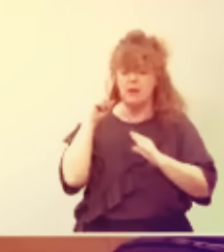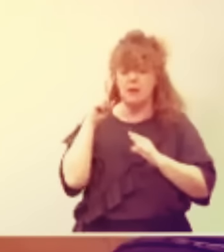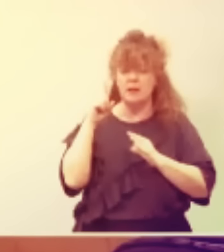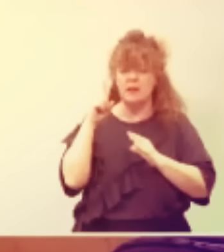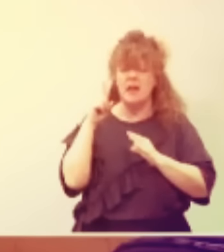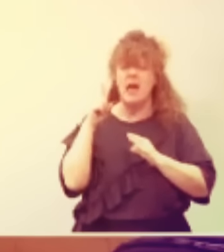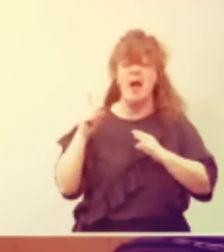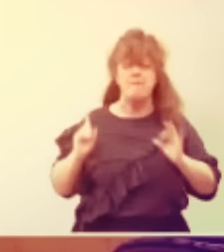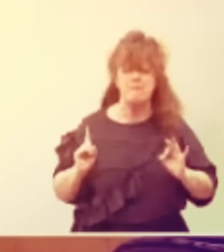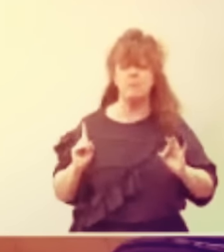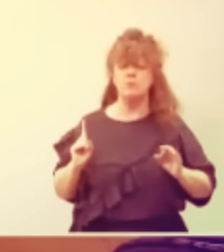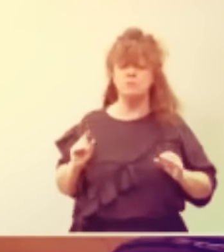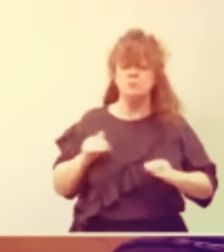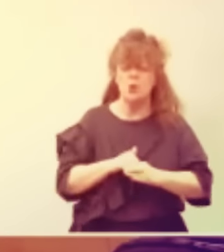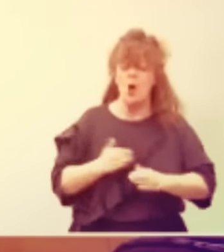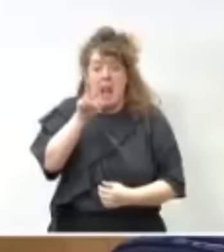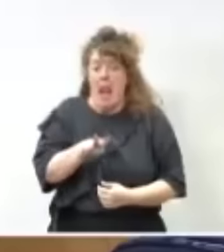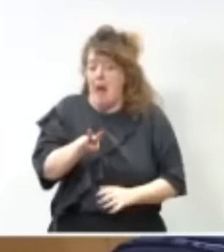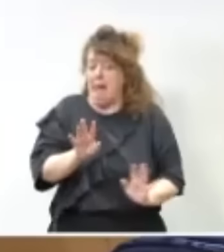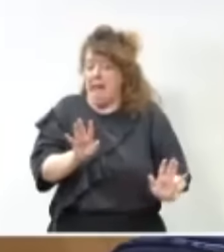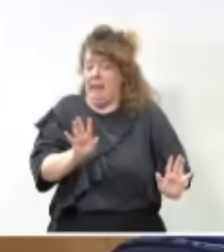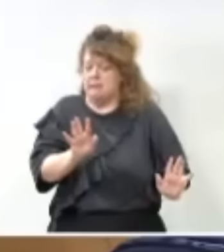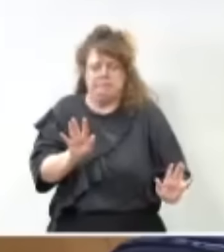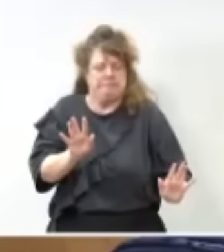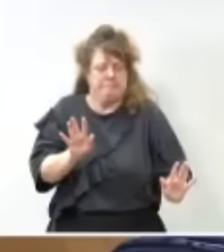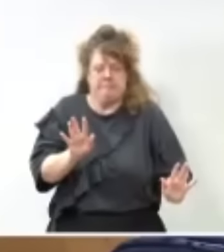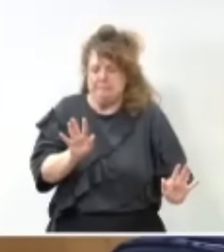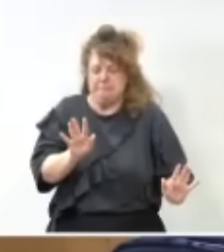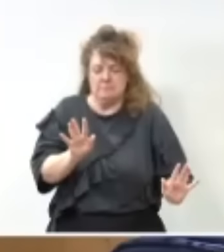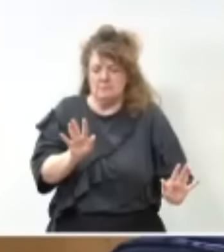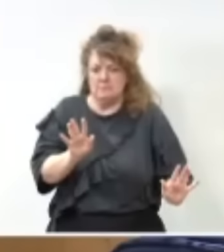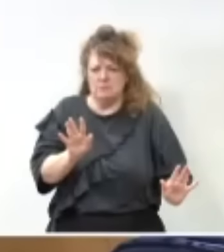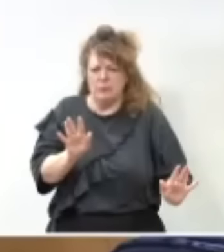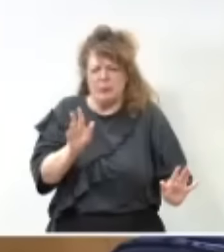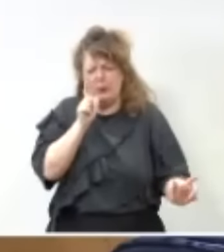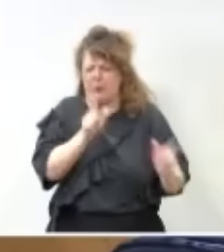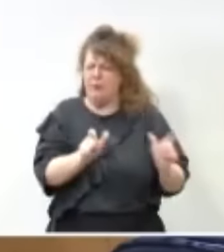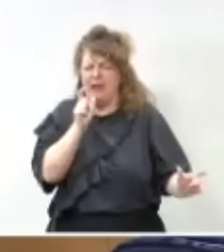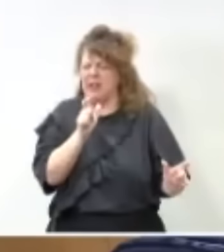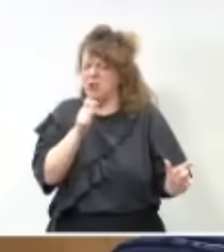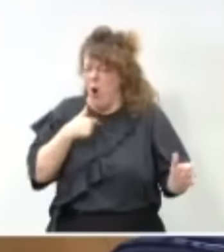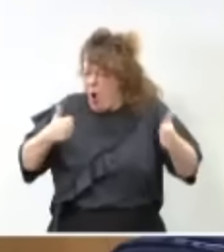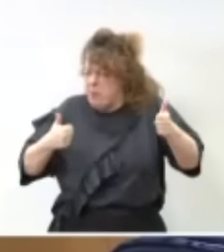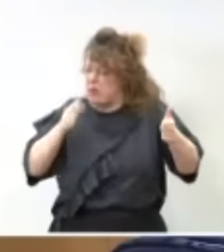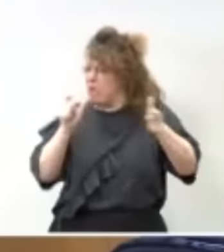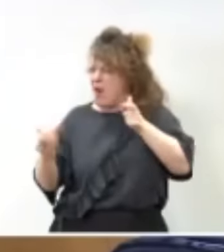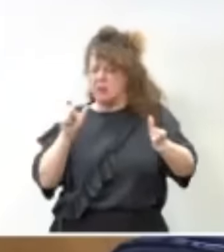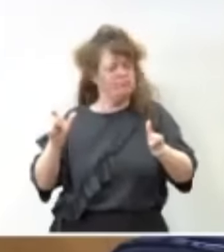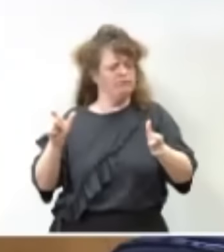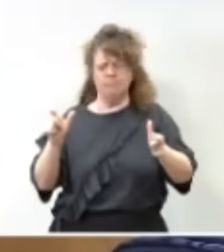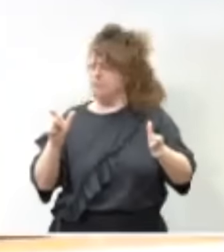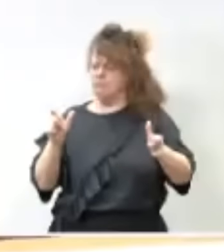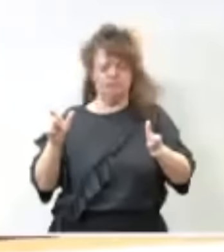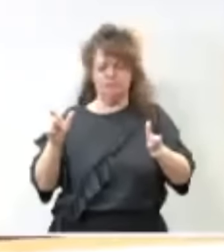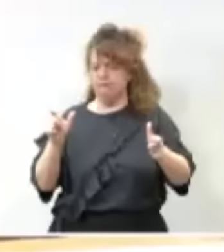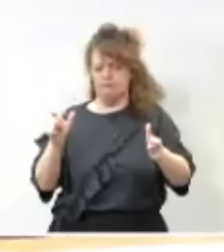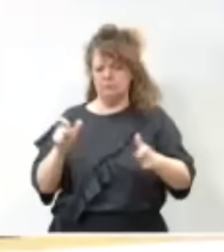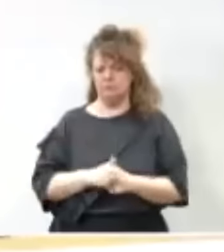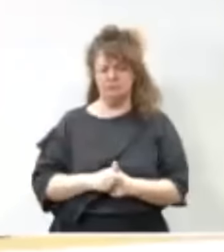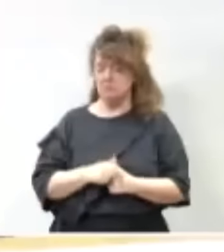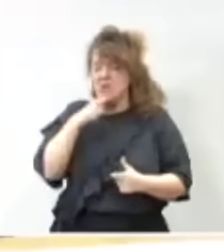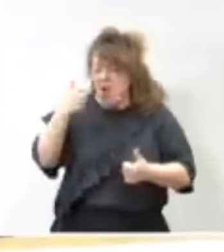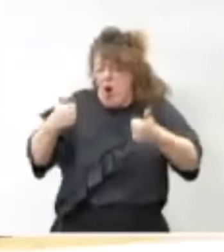partícipe a título lucrativo. En fin, a faltón no voy a competir con usted, señor San Vittorio.